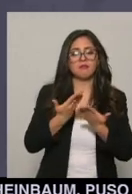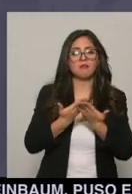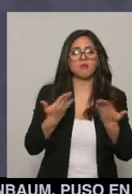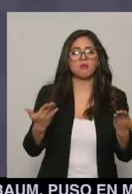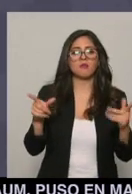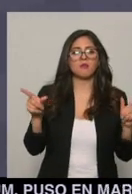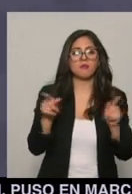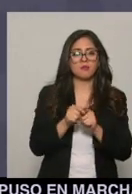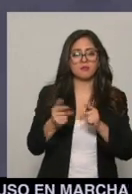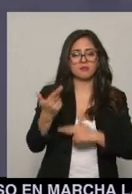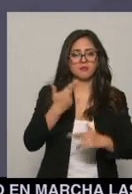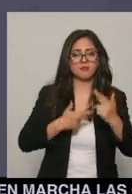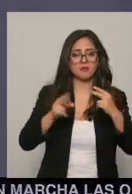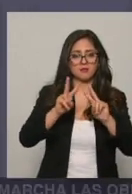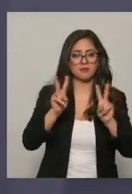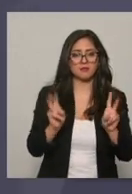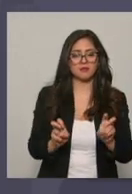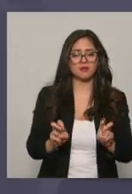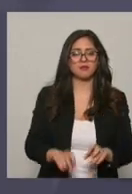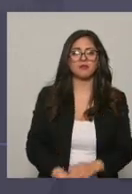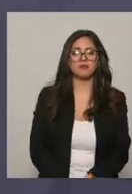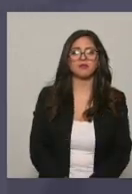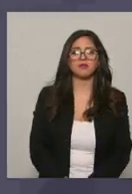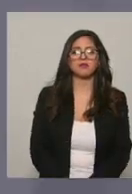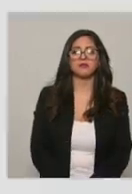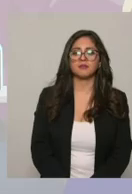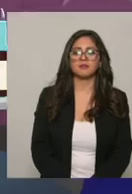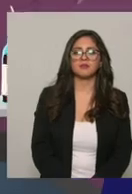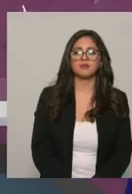con este tema. Gracias. Vamos a una pausa, no se vaya.